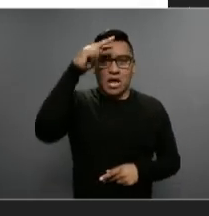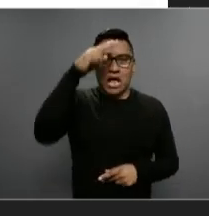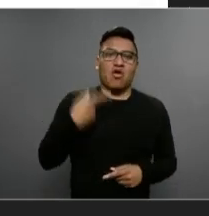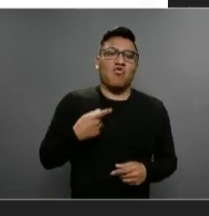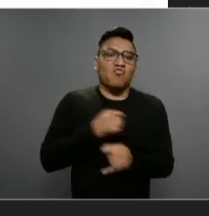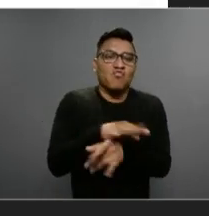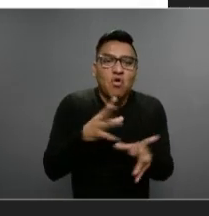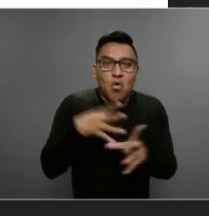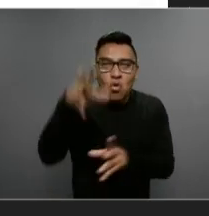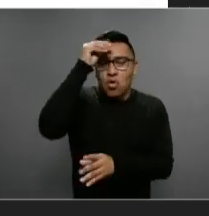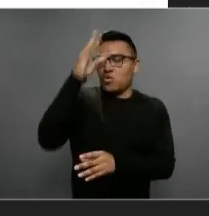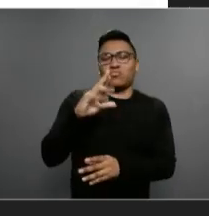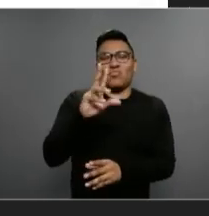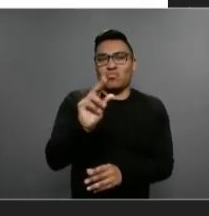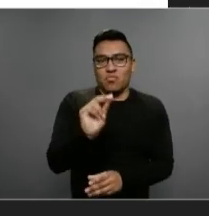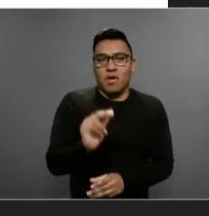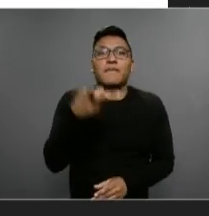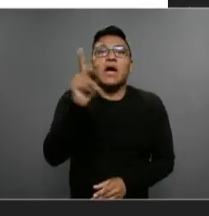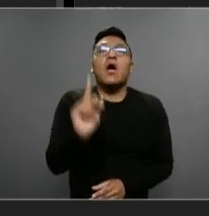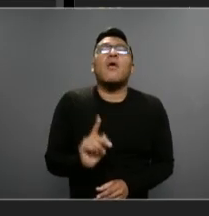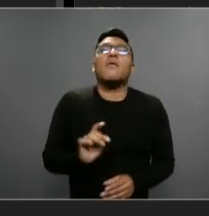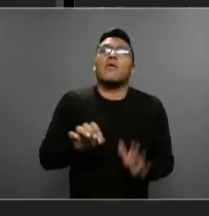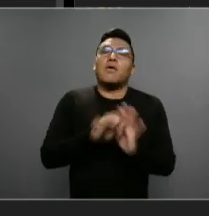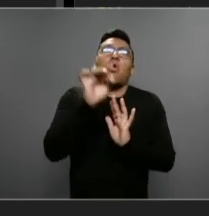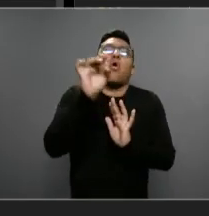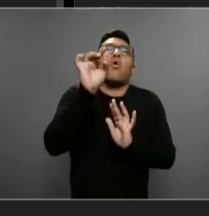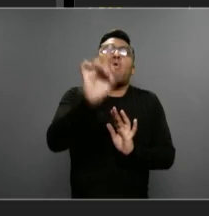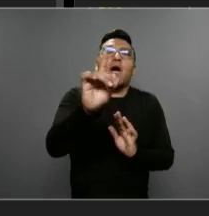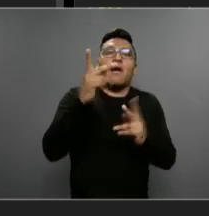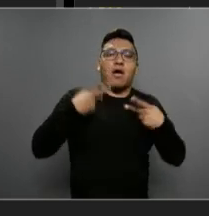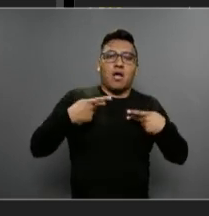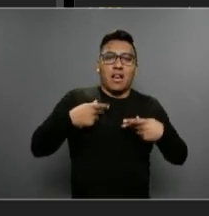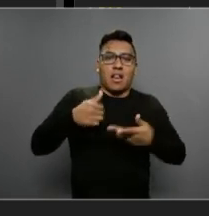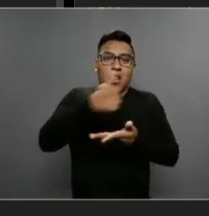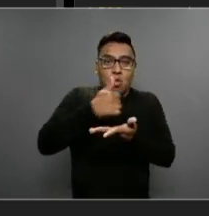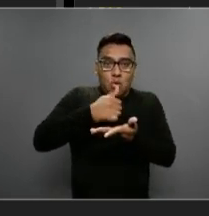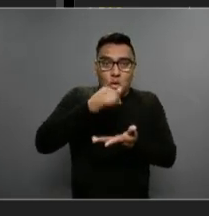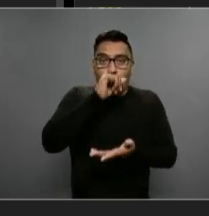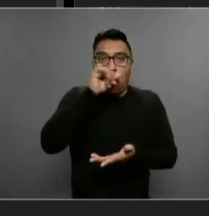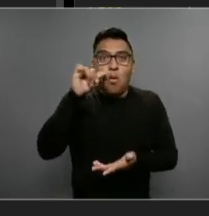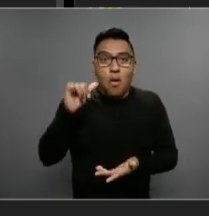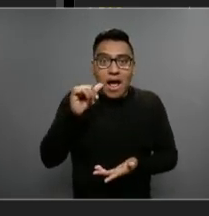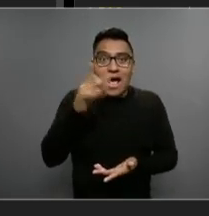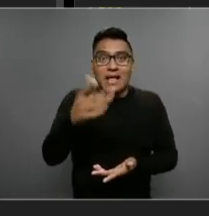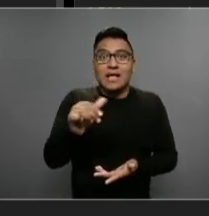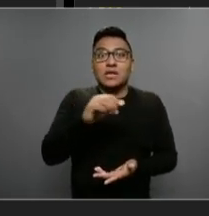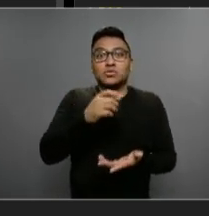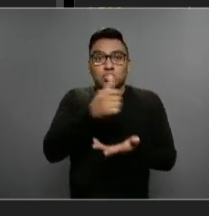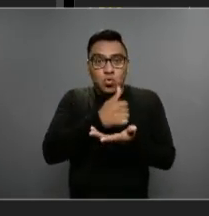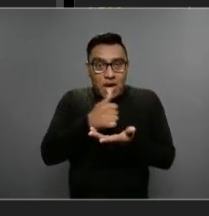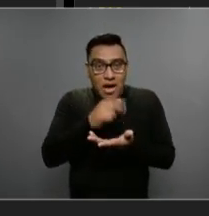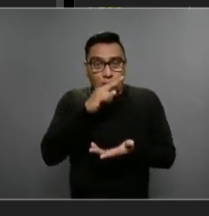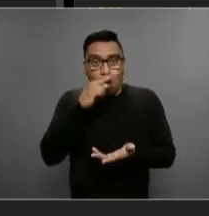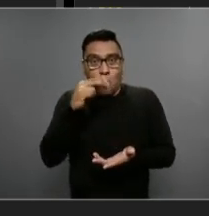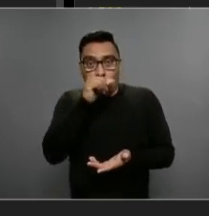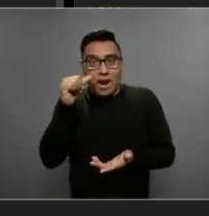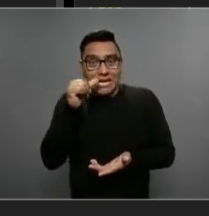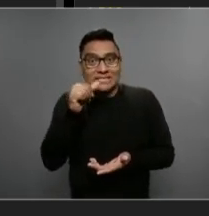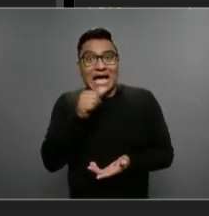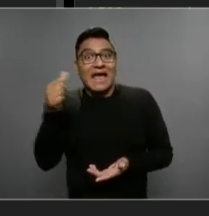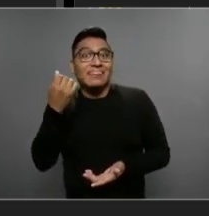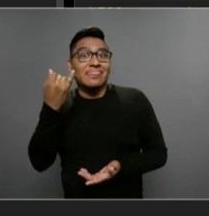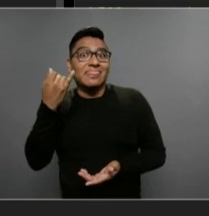Cuando un habitante de Ciudad Juárez se tiene que ir de Ciudad Juárez a Tijuana, ¿cómo crees que se va, Álvaro? No